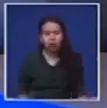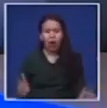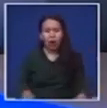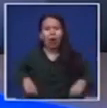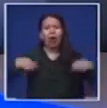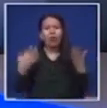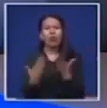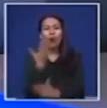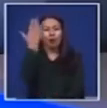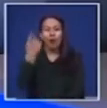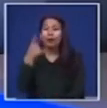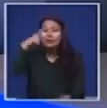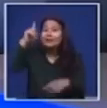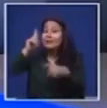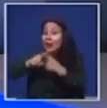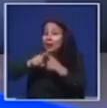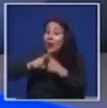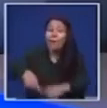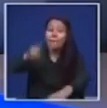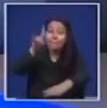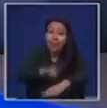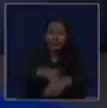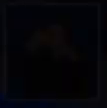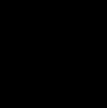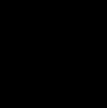Se saca la ropa en el baño, se baña y sale con nueva ropa.